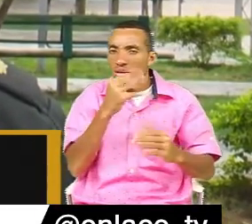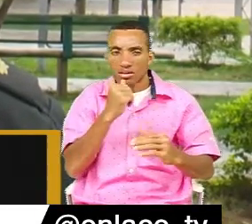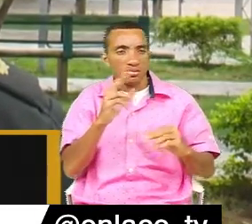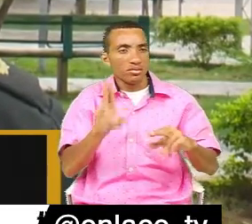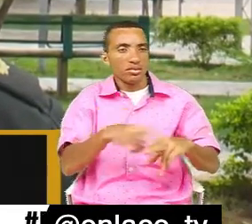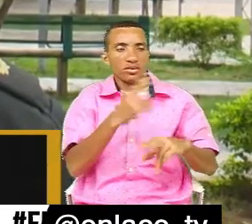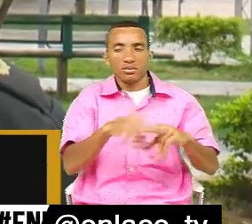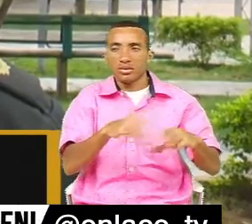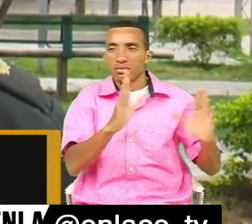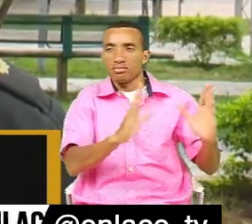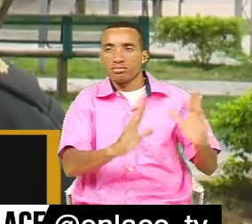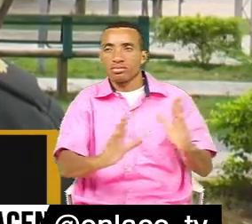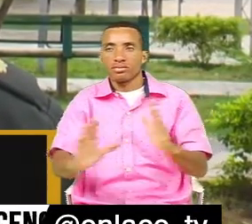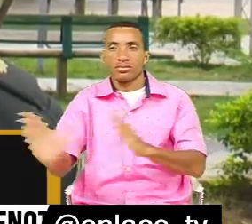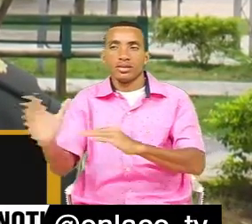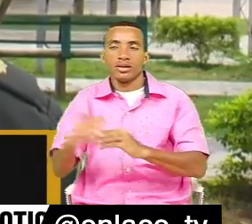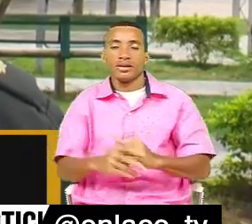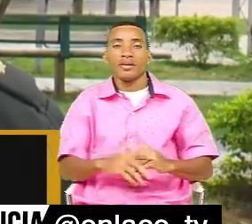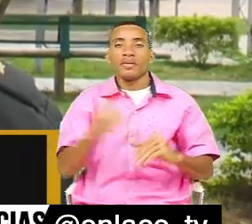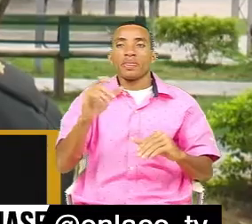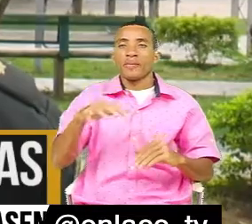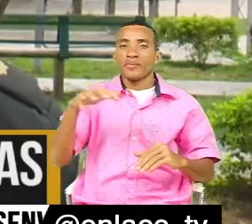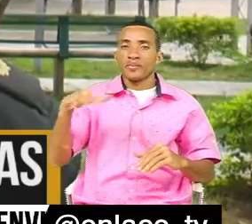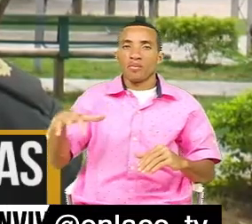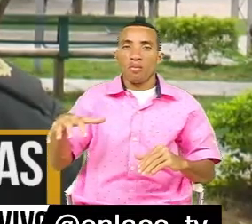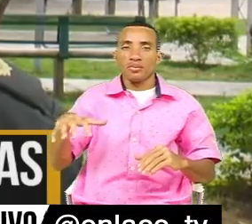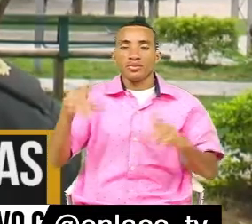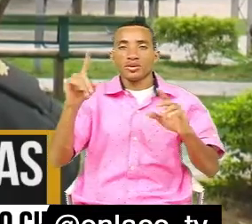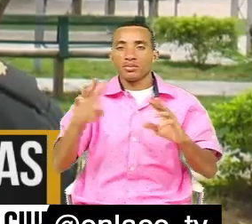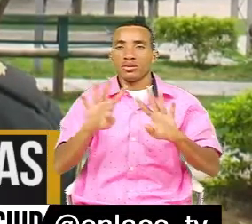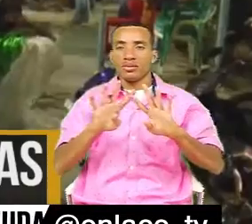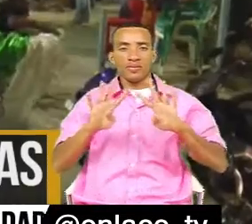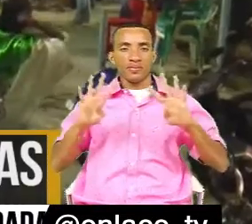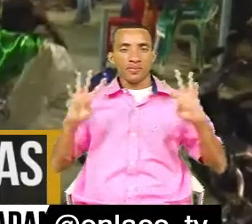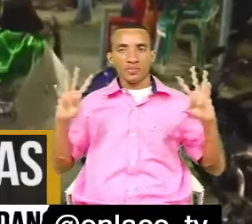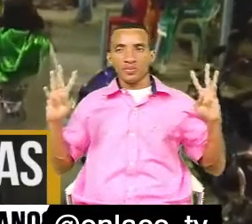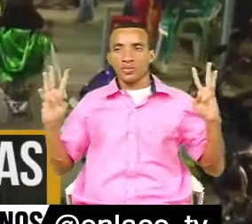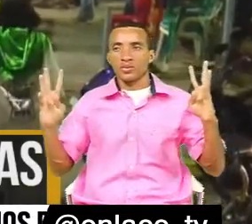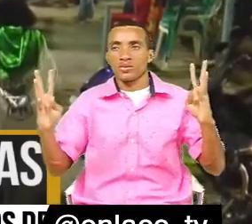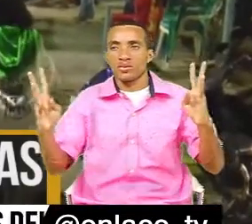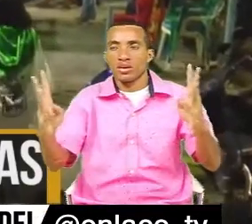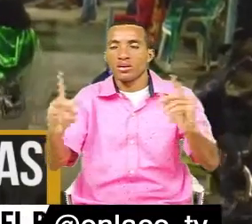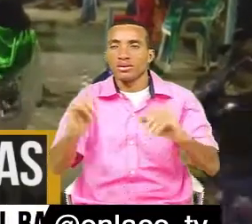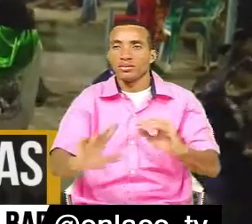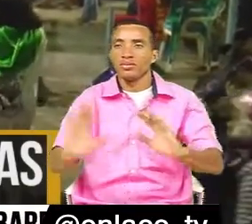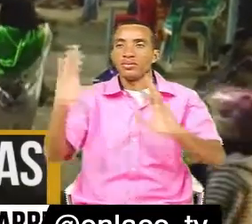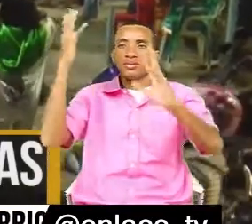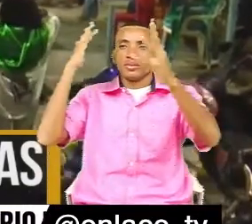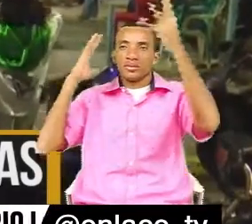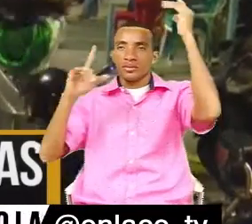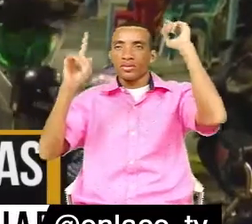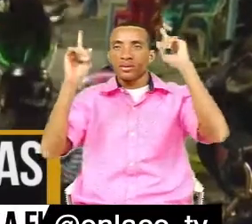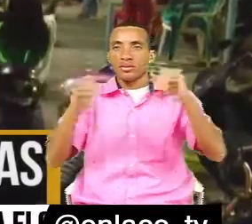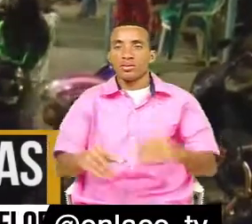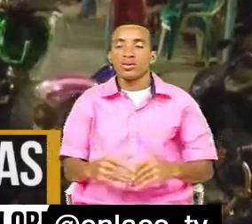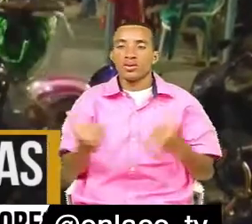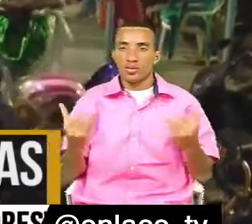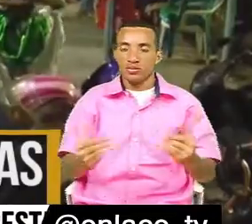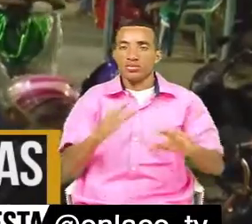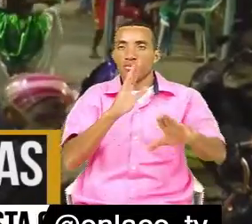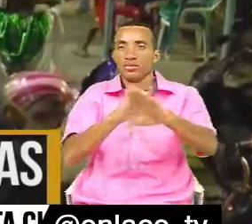normalidad. Se hicieron estos dispositivos a lo largo y ancho del municipio, incluso en el sector rural. Y pues esto nos permite hoy dar a la ciudadanía